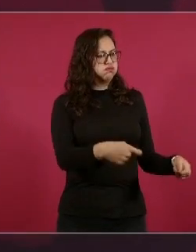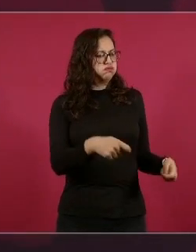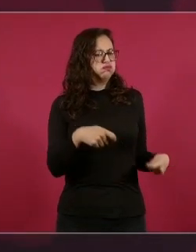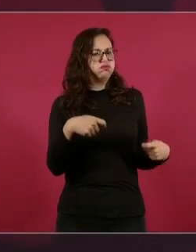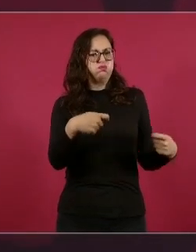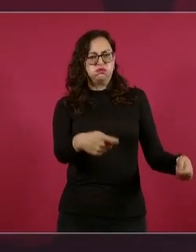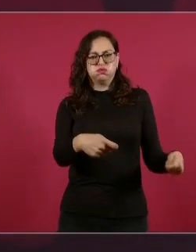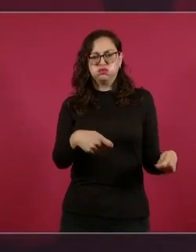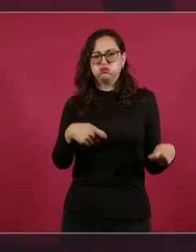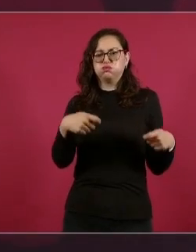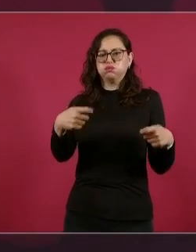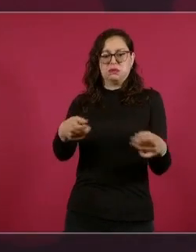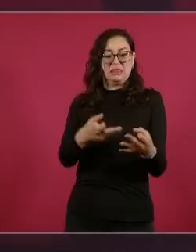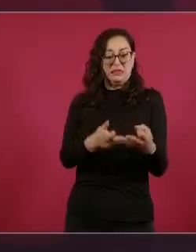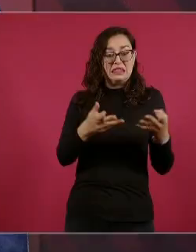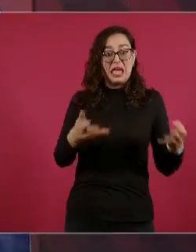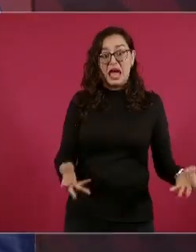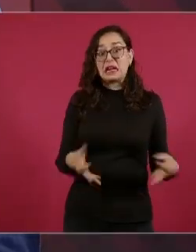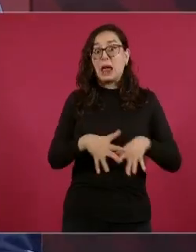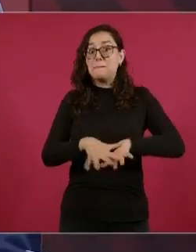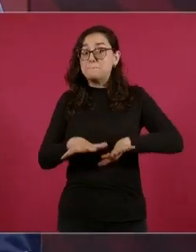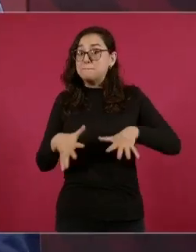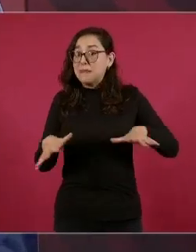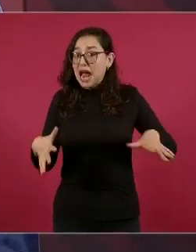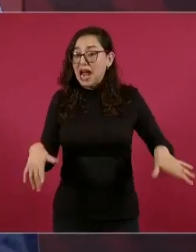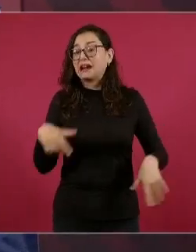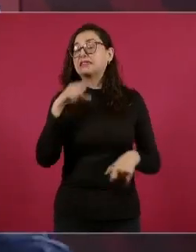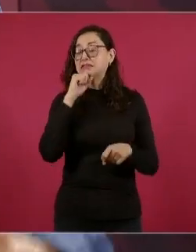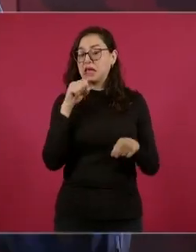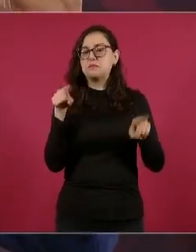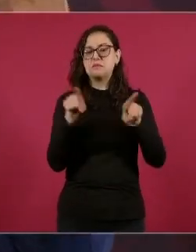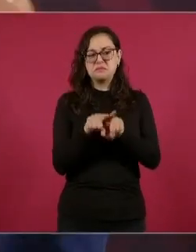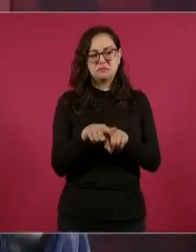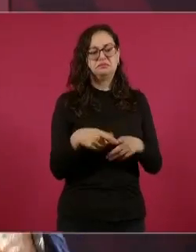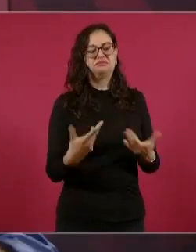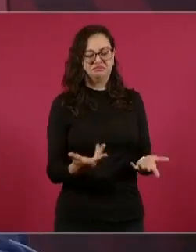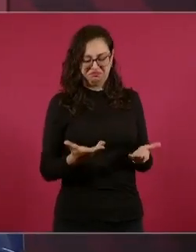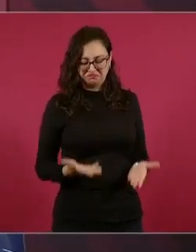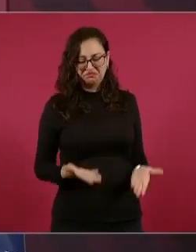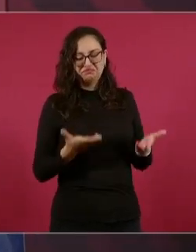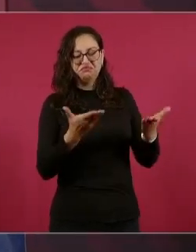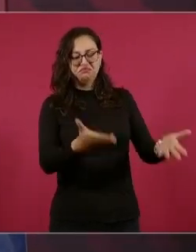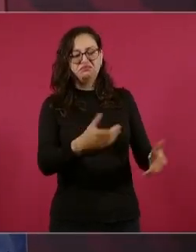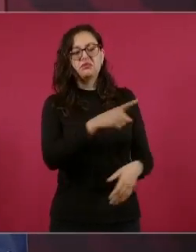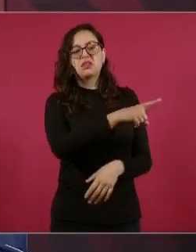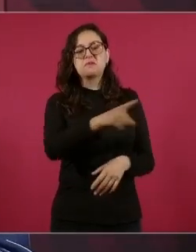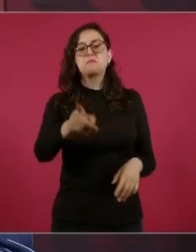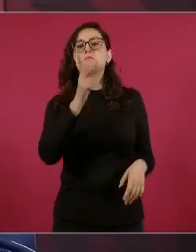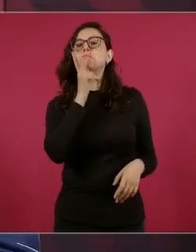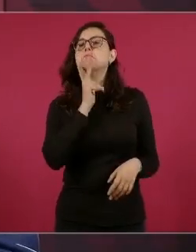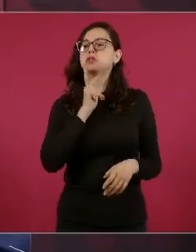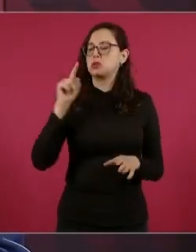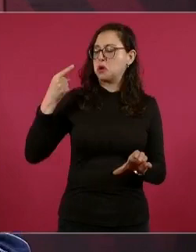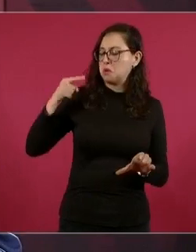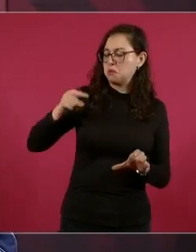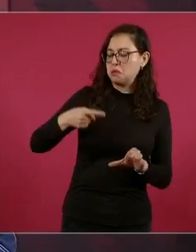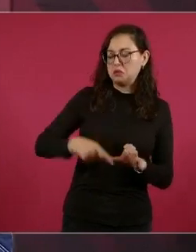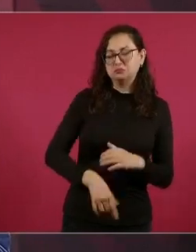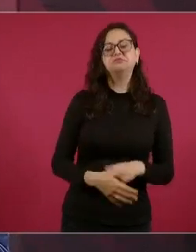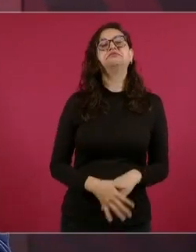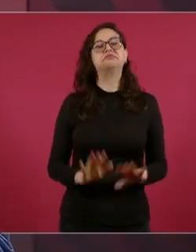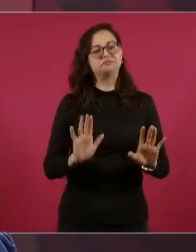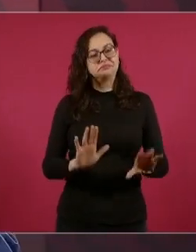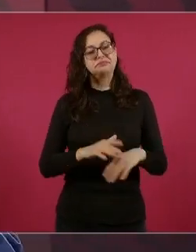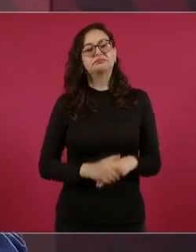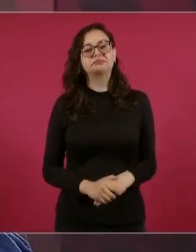tanto en tierra como en mar, para extraer el petróleo. Al final entregan